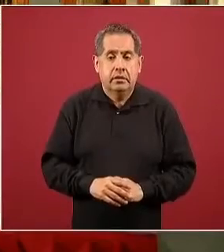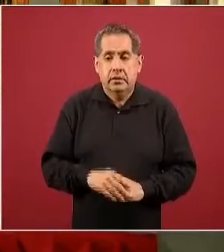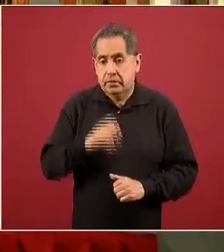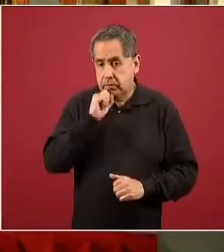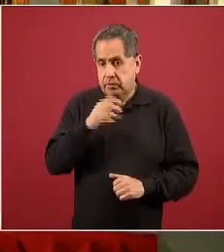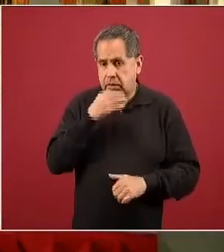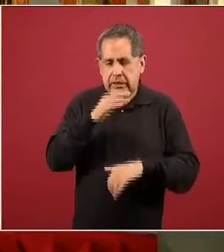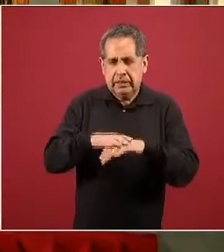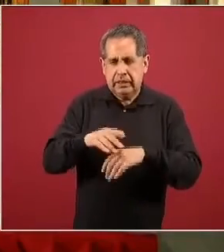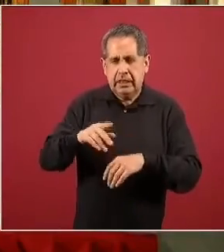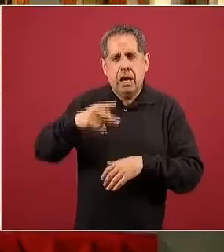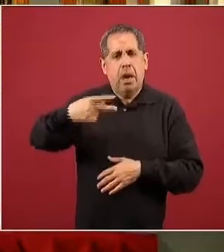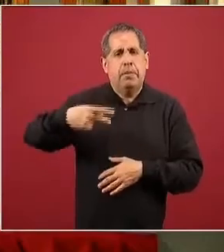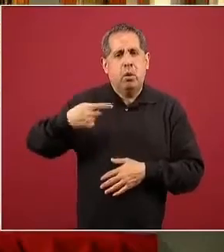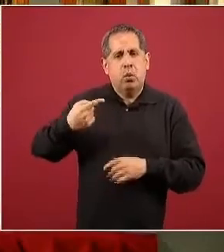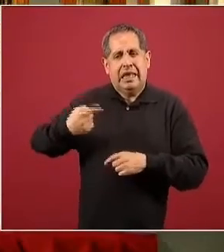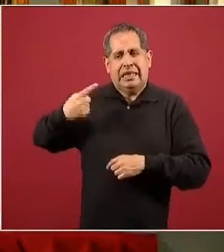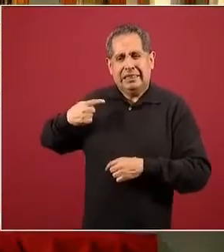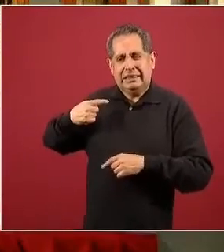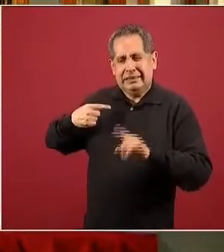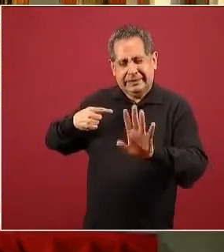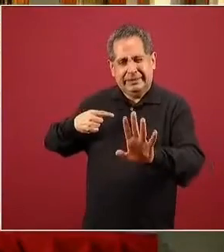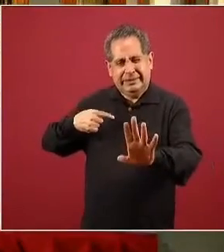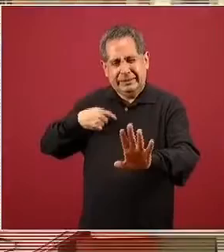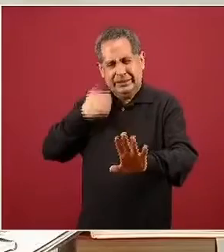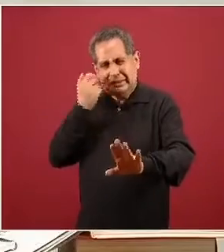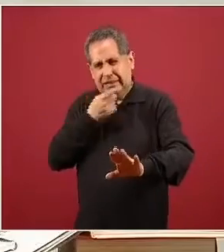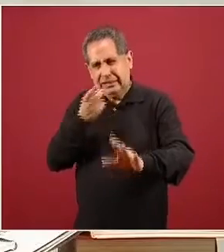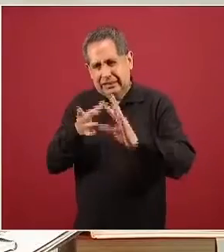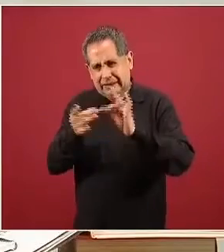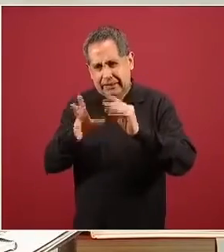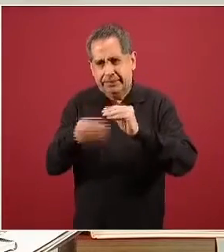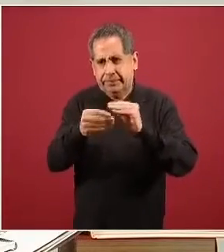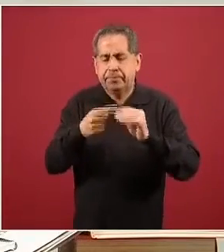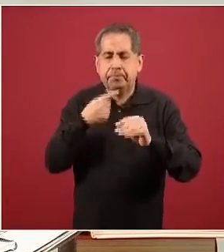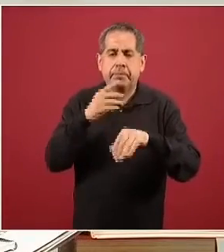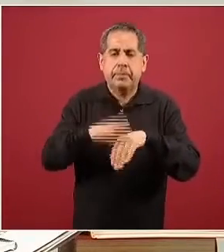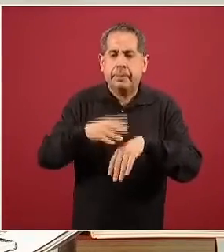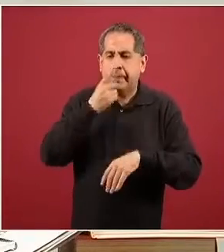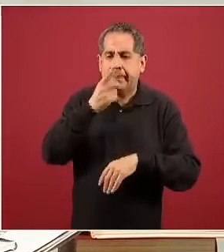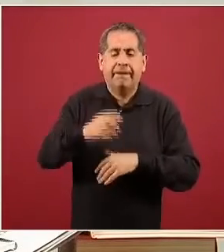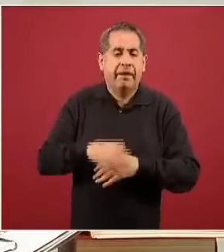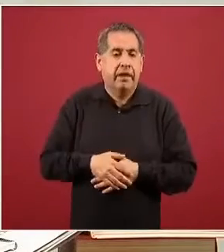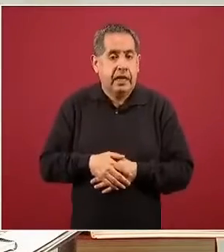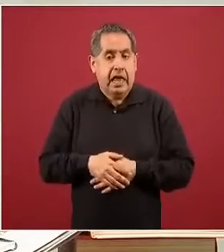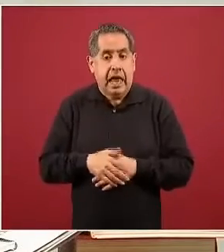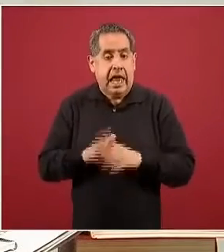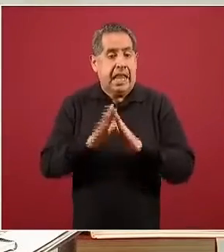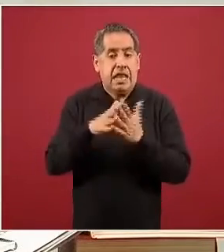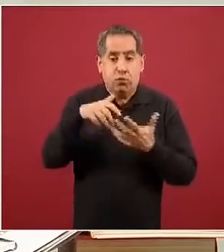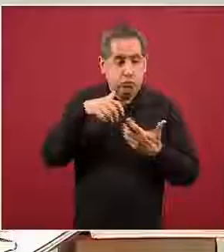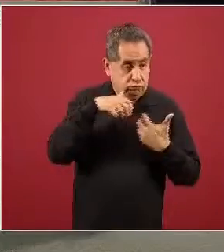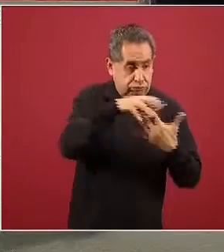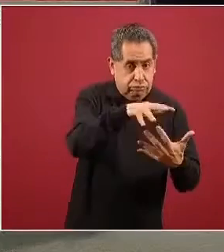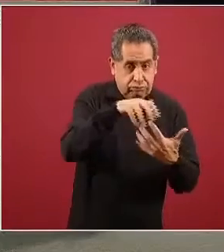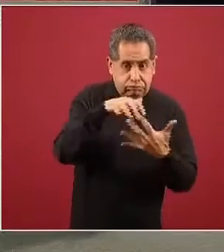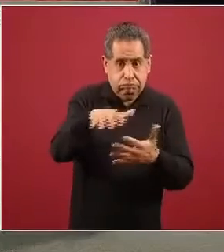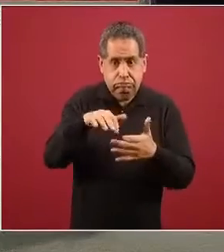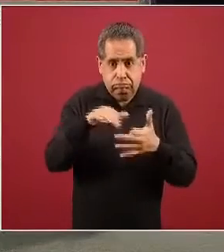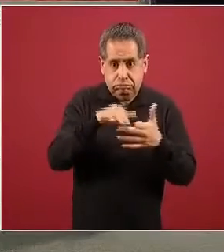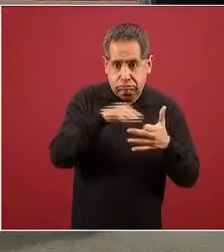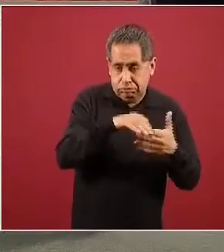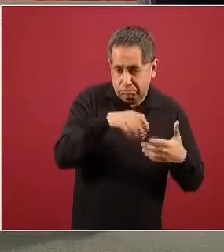Quiero, de la pregunta anterior me quedé con un pendiente. Fíjese que le decía, la entrega de libros es progresiva y